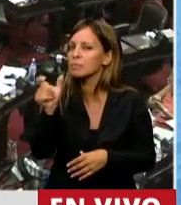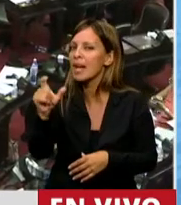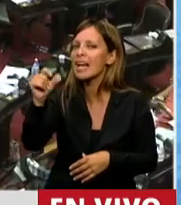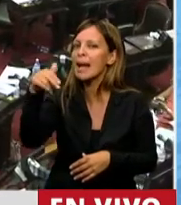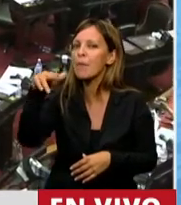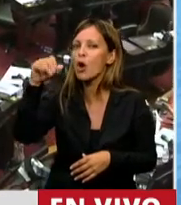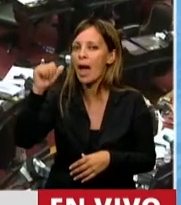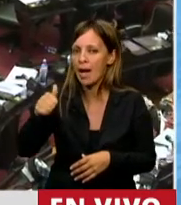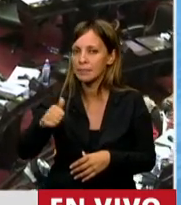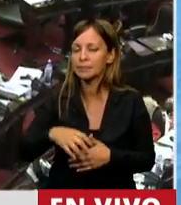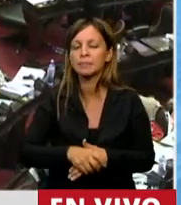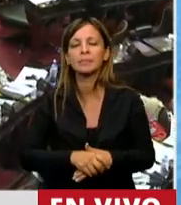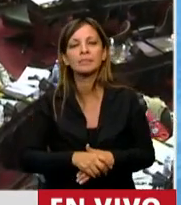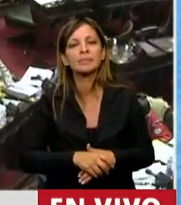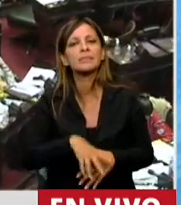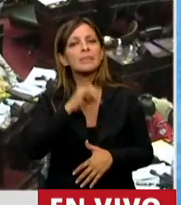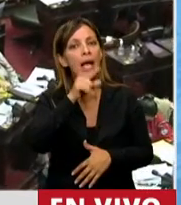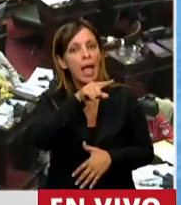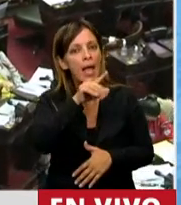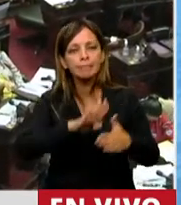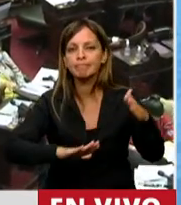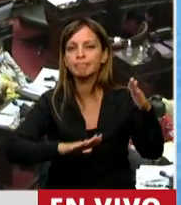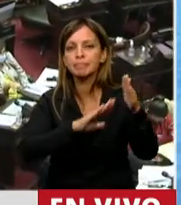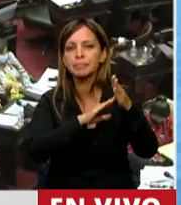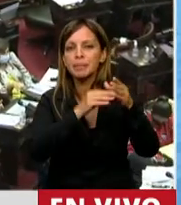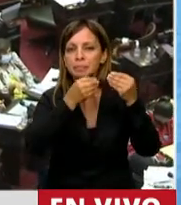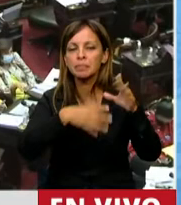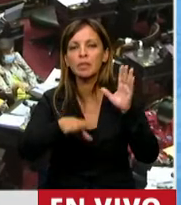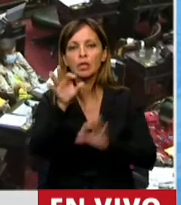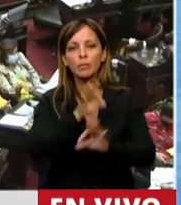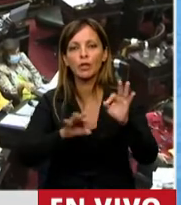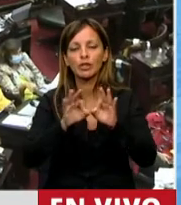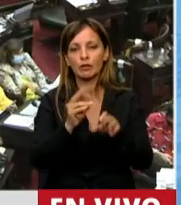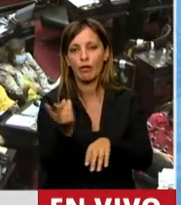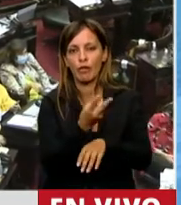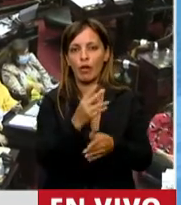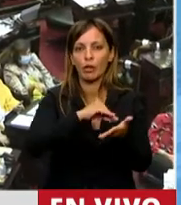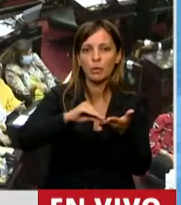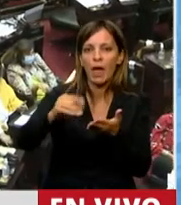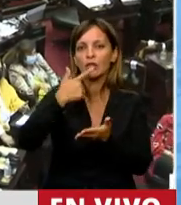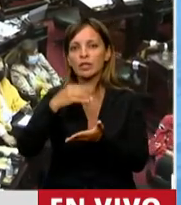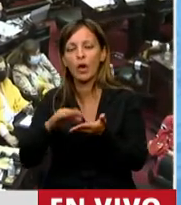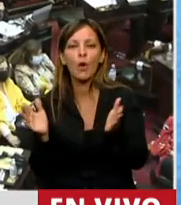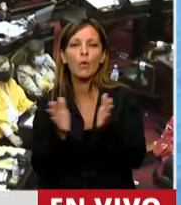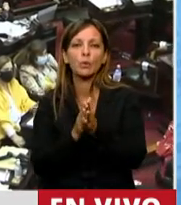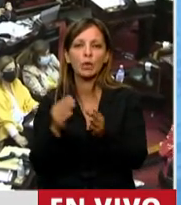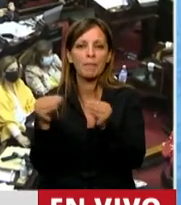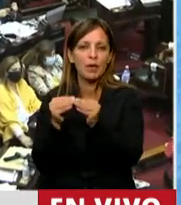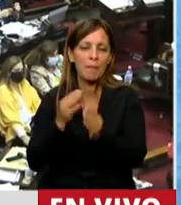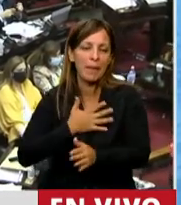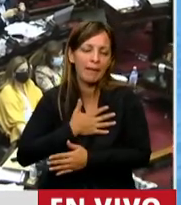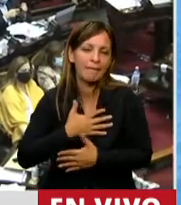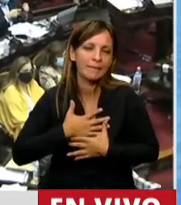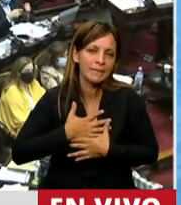la Victoria encabezó el proyecto de la Comisión Bicameral juntamente con mi querido compañero